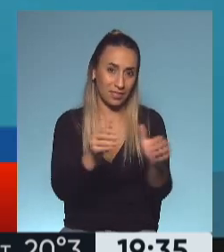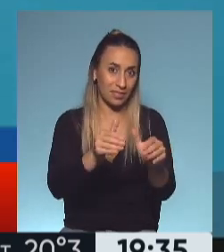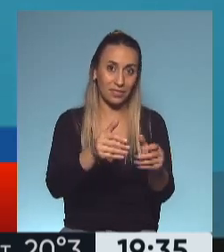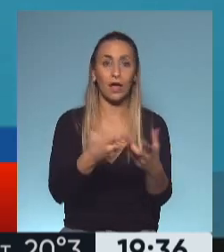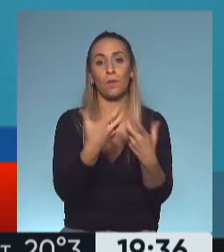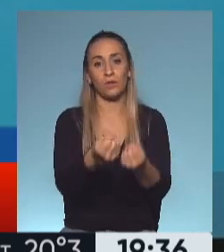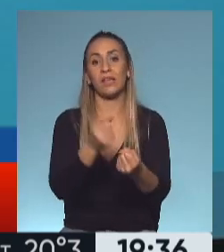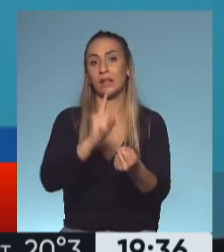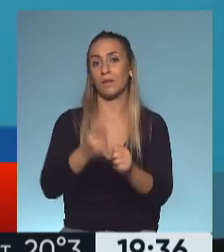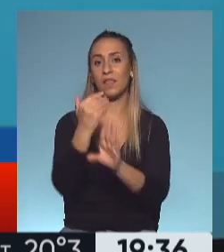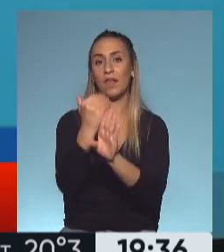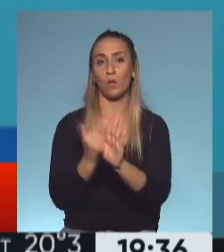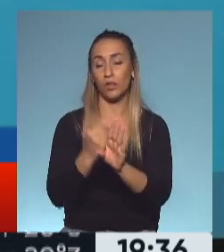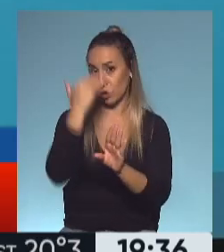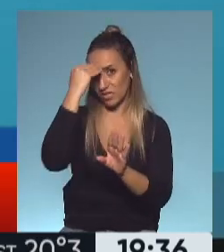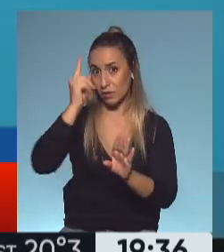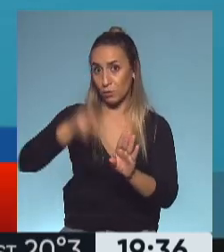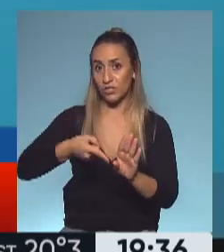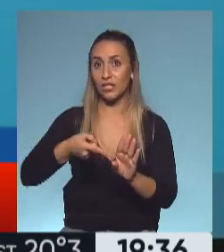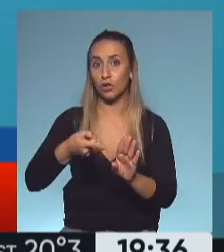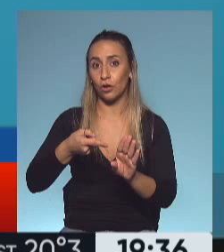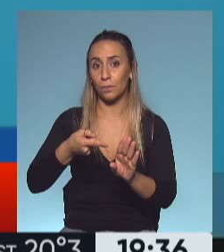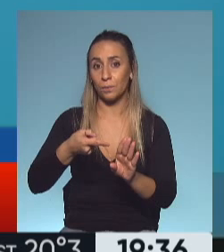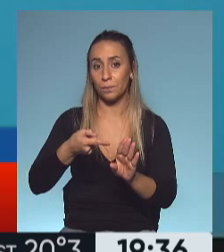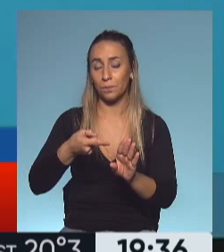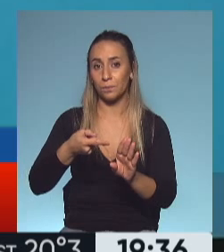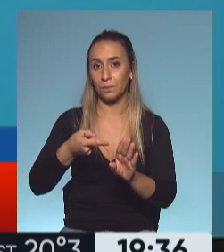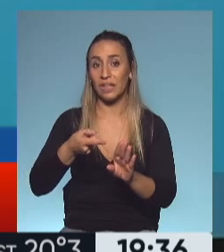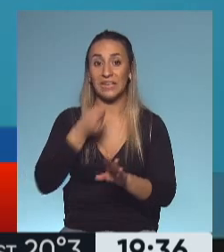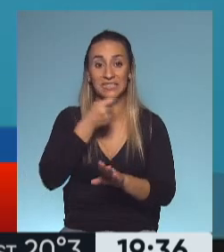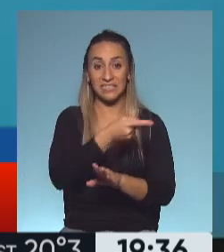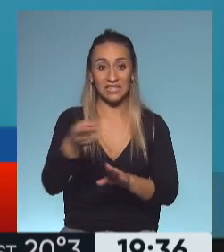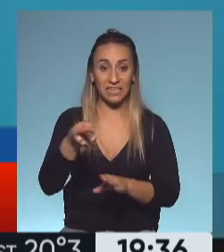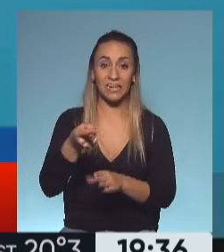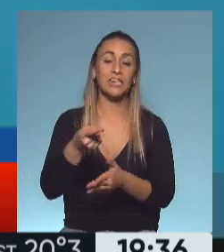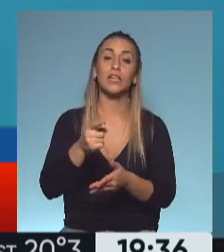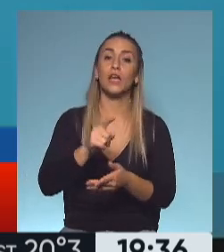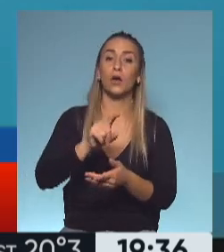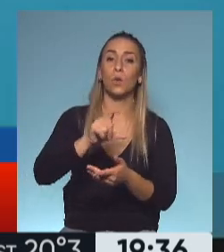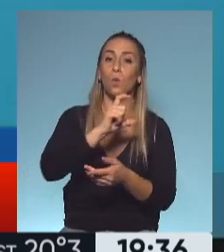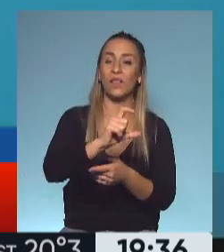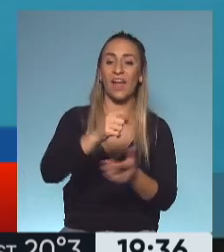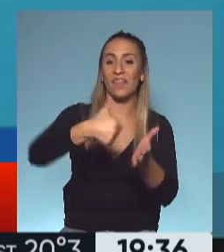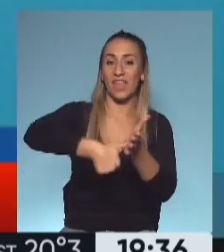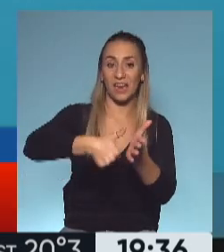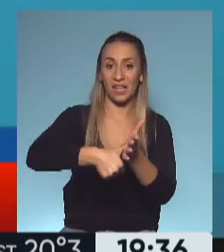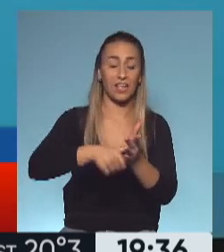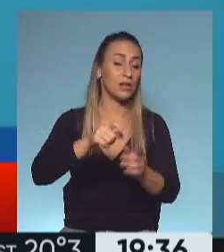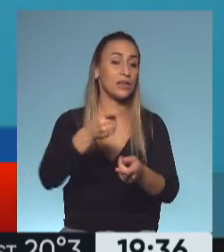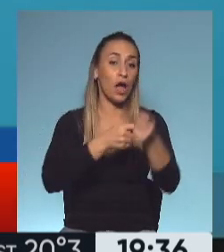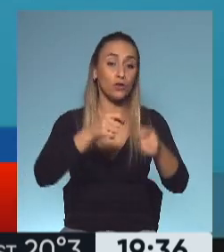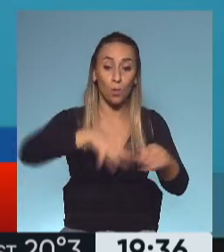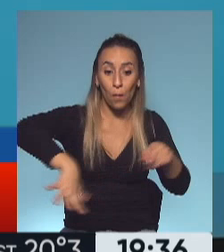haber descuentos del 15% utilizando la cuenta DNI en comercios de barrio, y